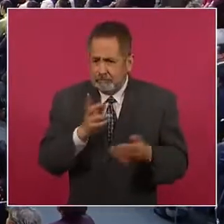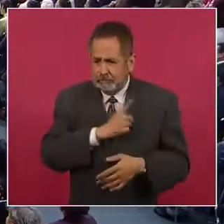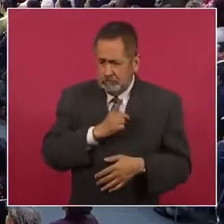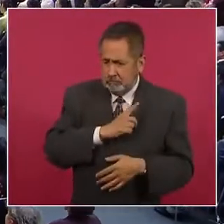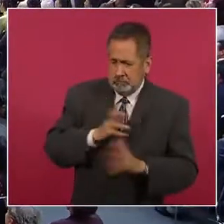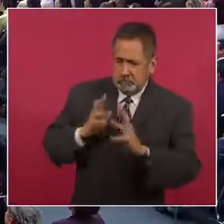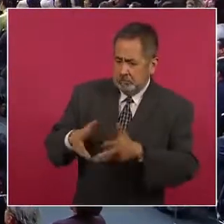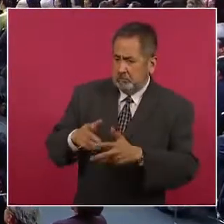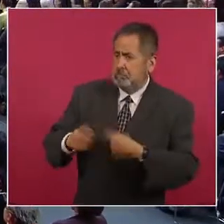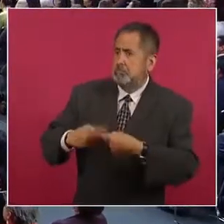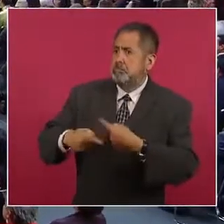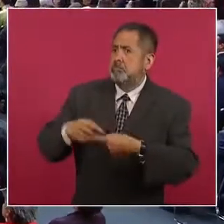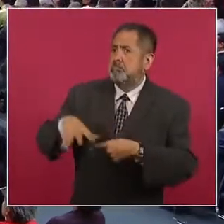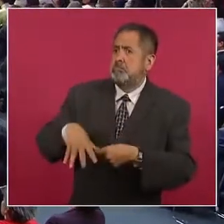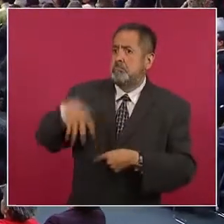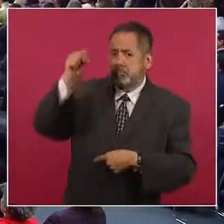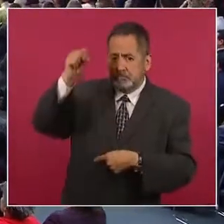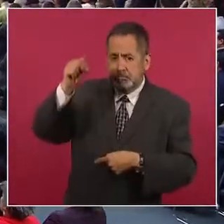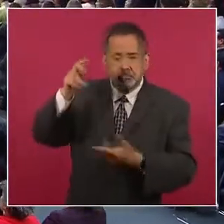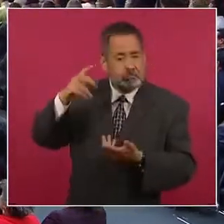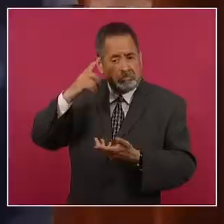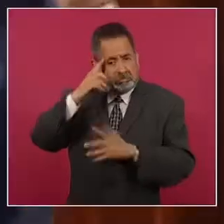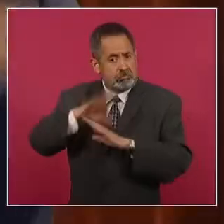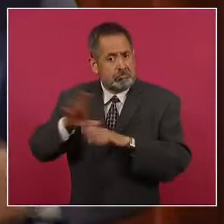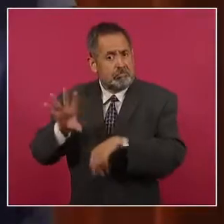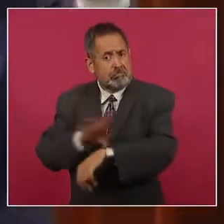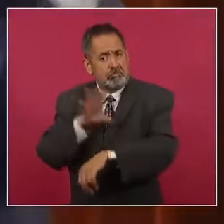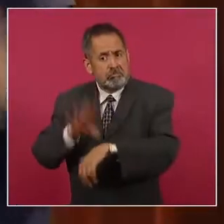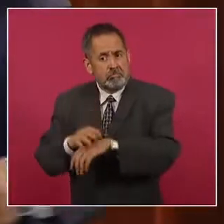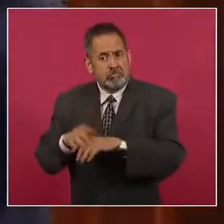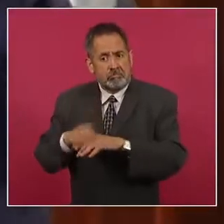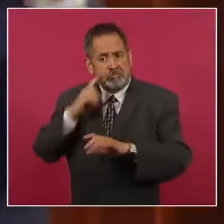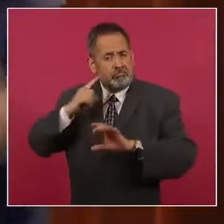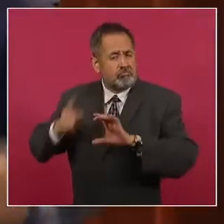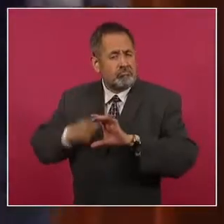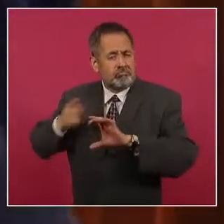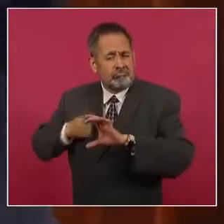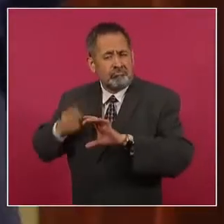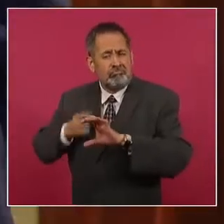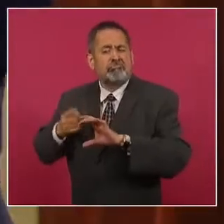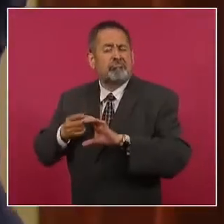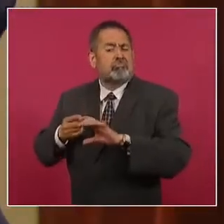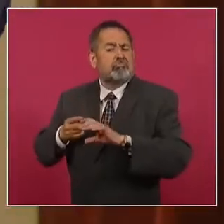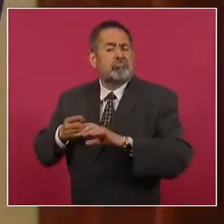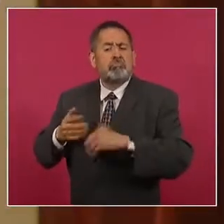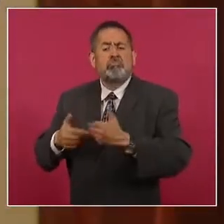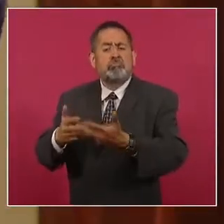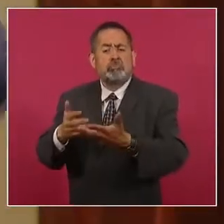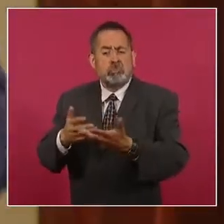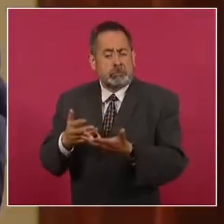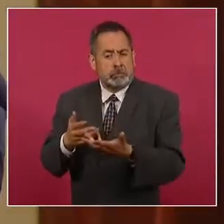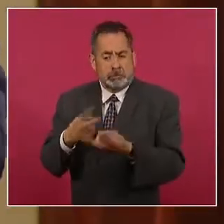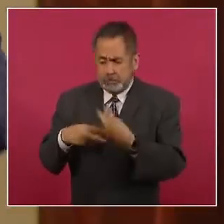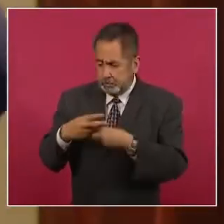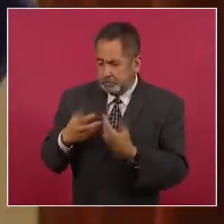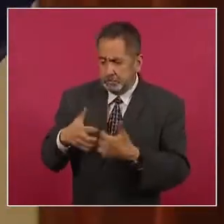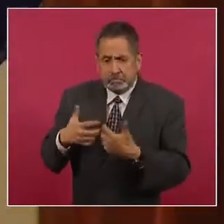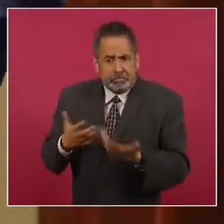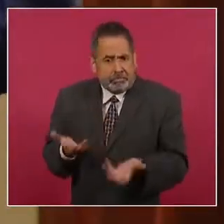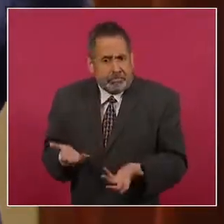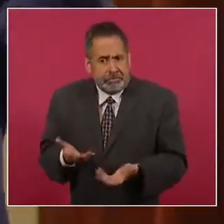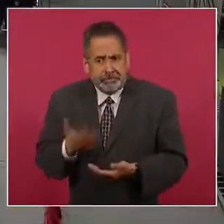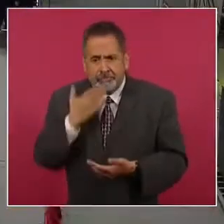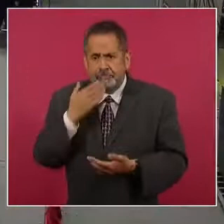elemento, se muevan con el agua turbinas y esto produce la energía